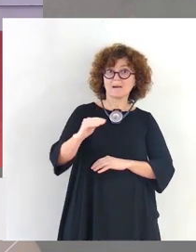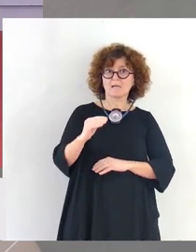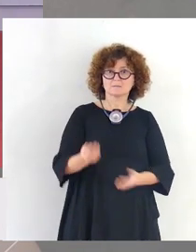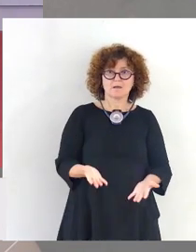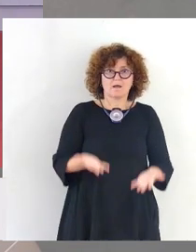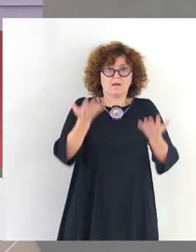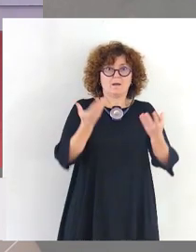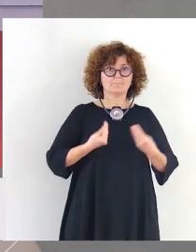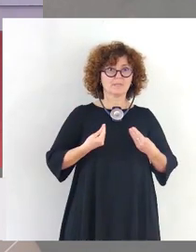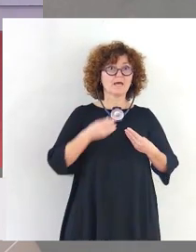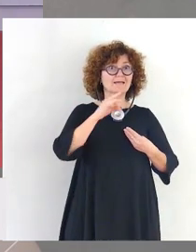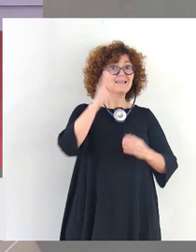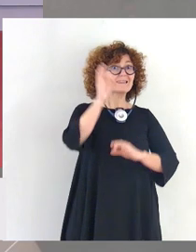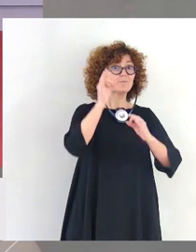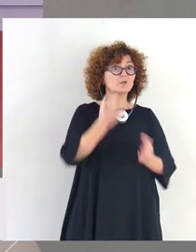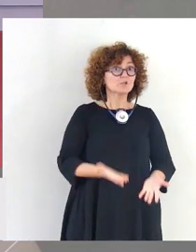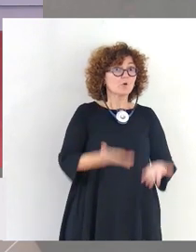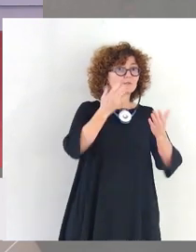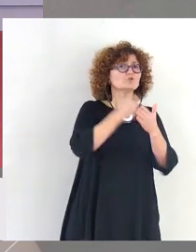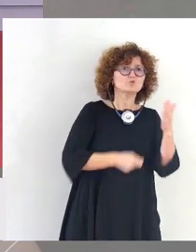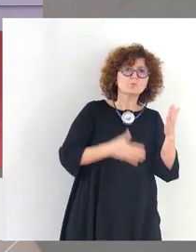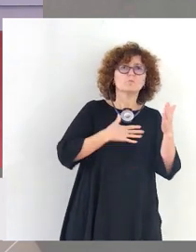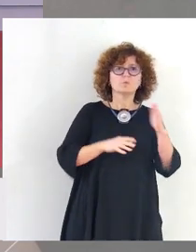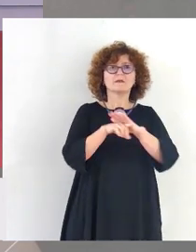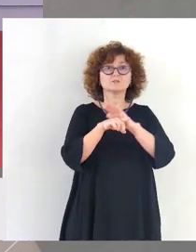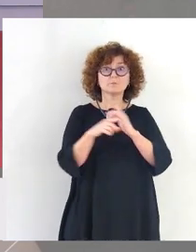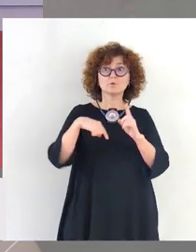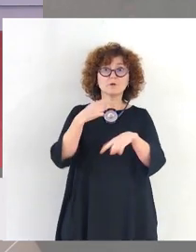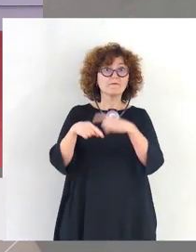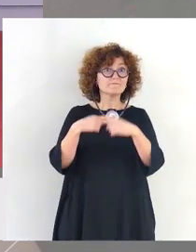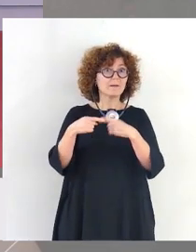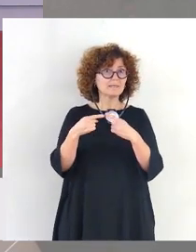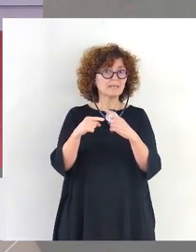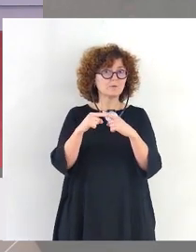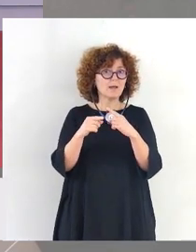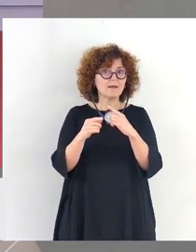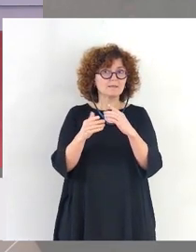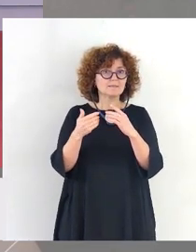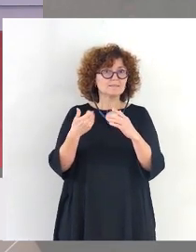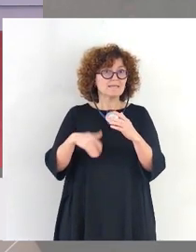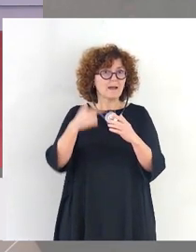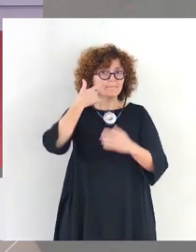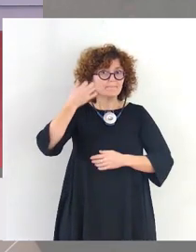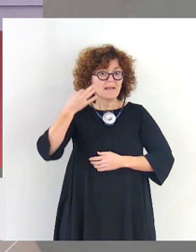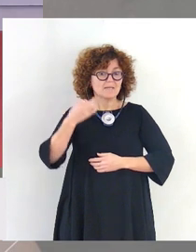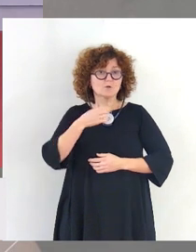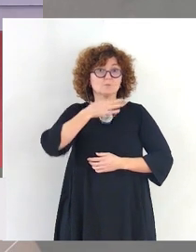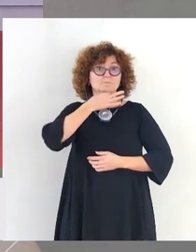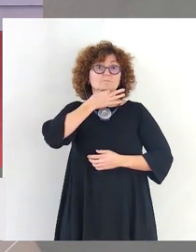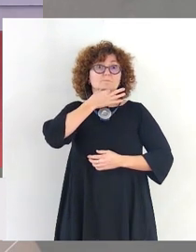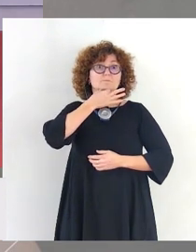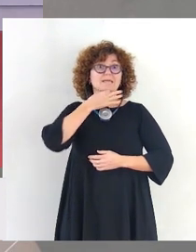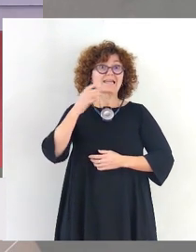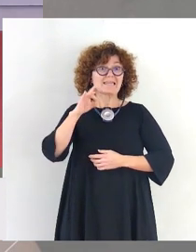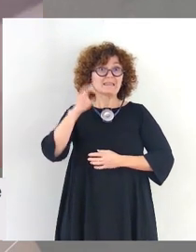15% de aumento es duro pero podemos gestionarlo pero para una familia que está en la línea roja significa que esa familia tiene problemas no